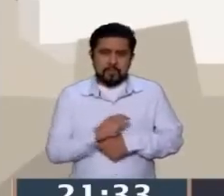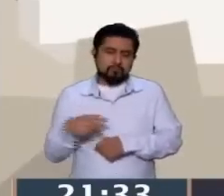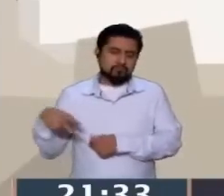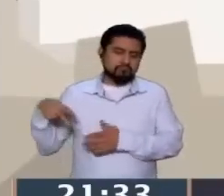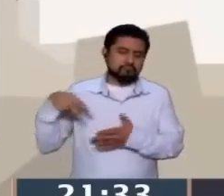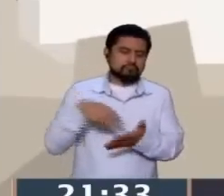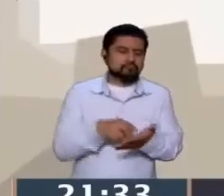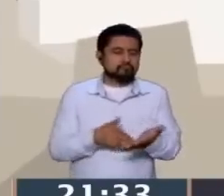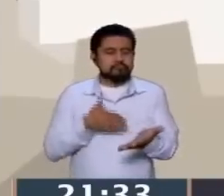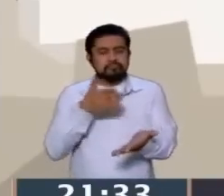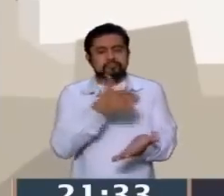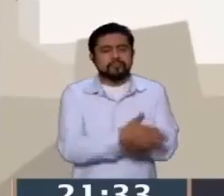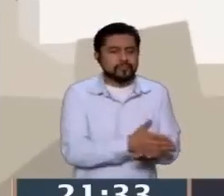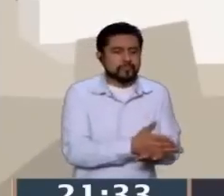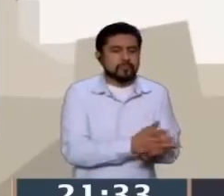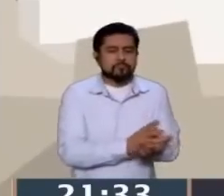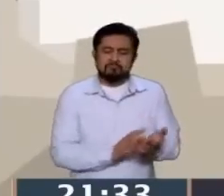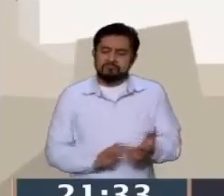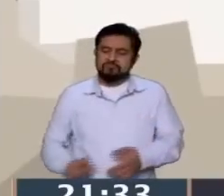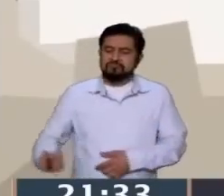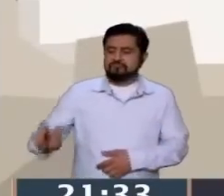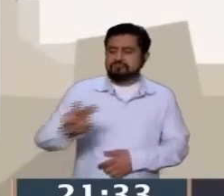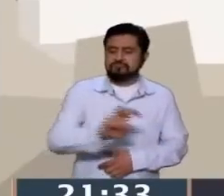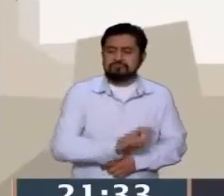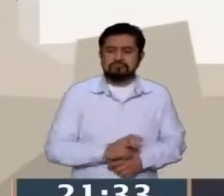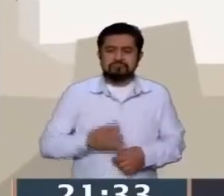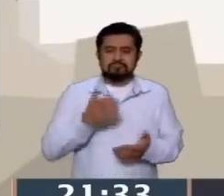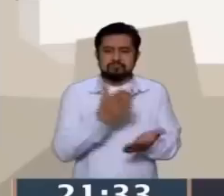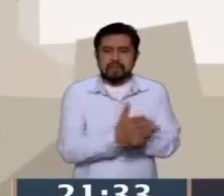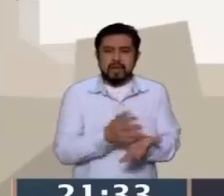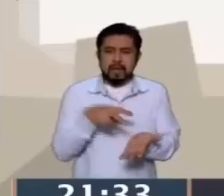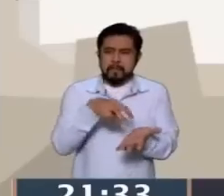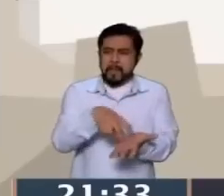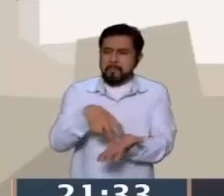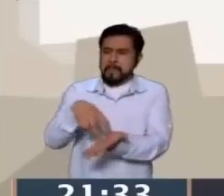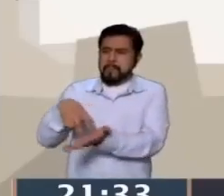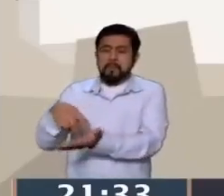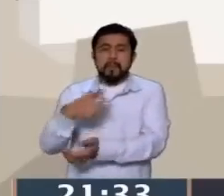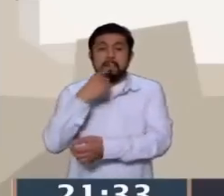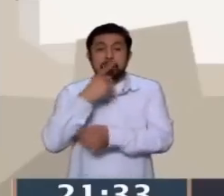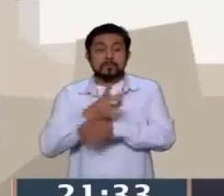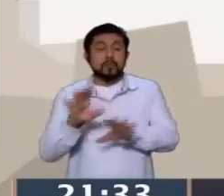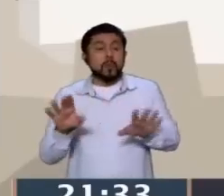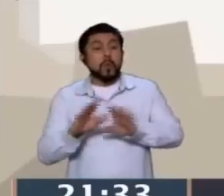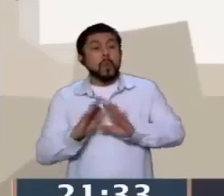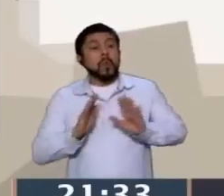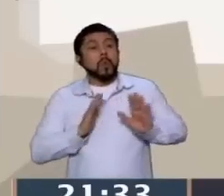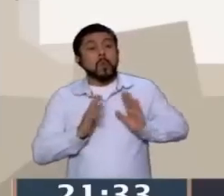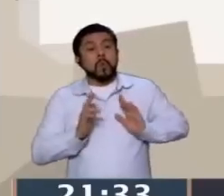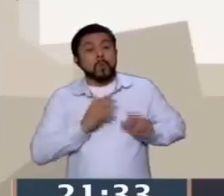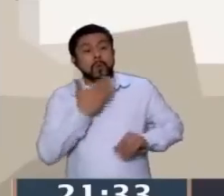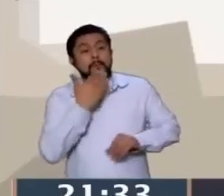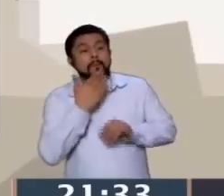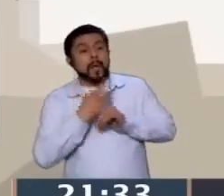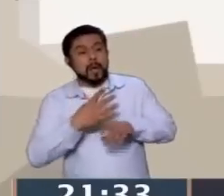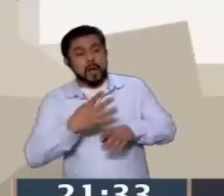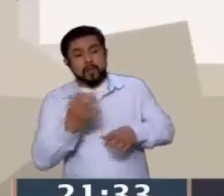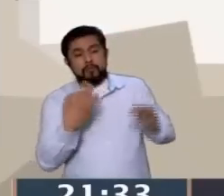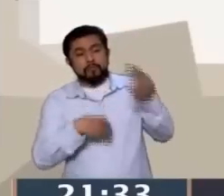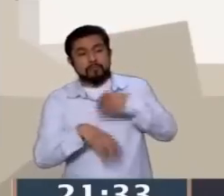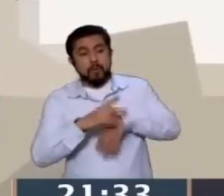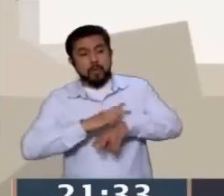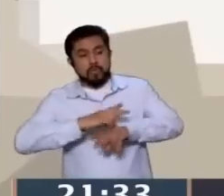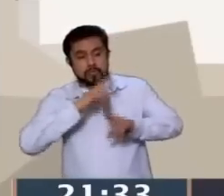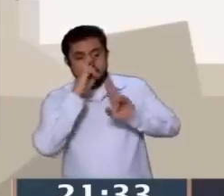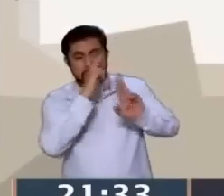en eventos deportivos en revistas y Esto hace que se haya convertido en un héroe con niveles de popularidad en occidente que como